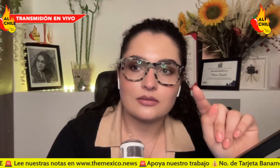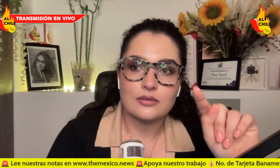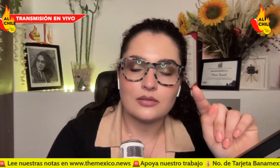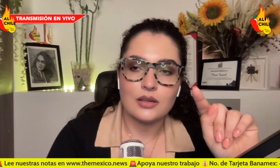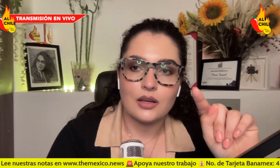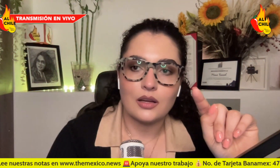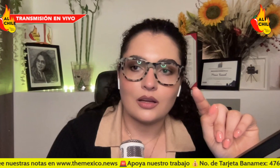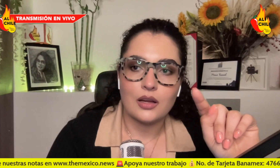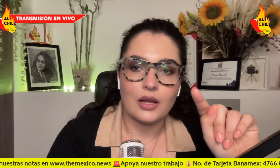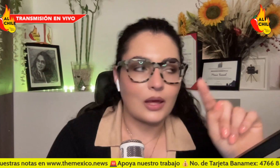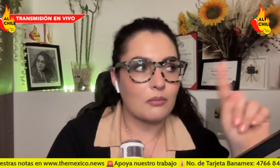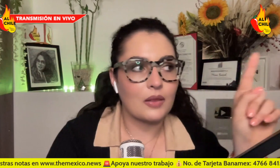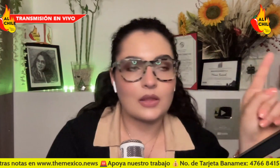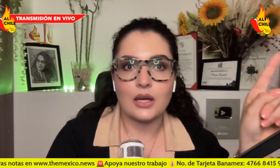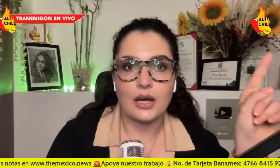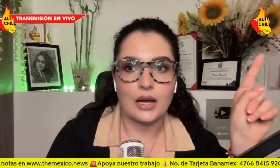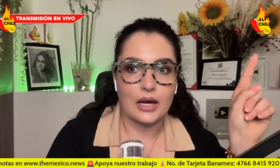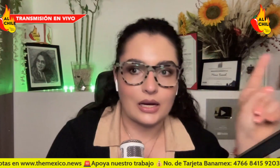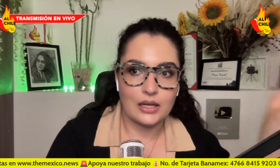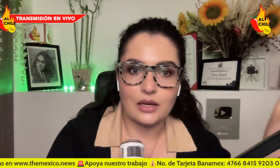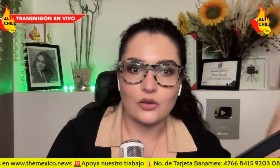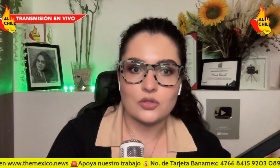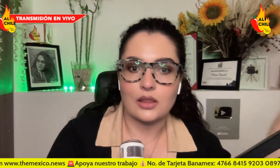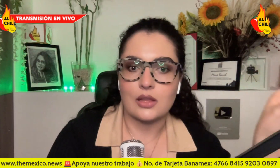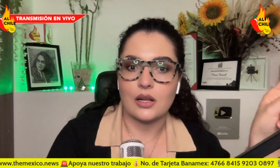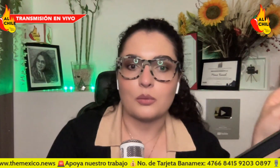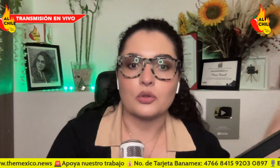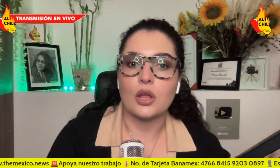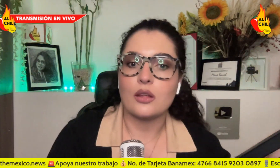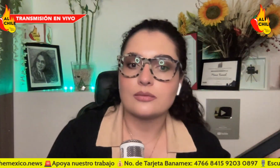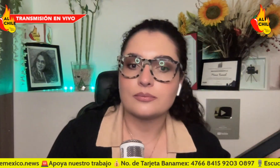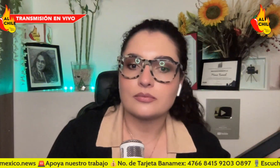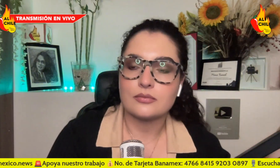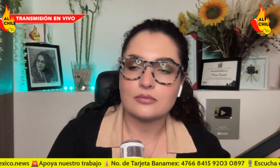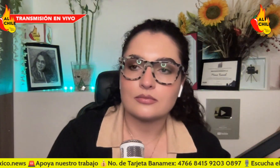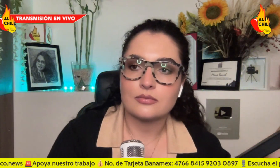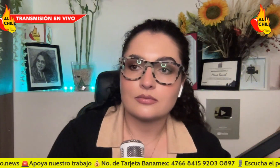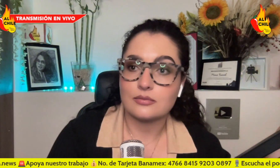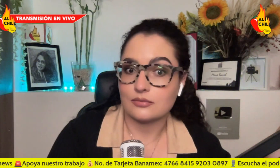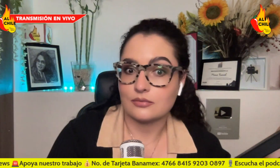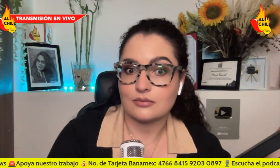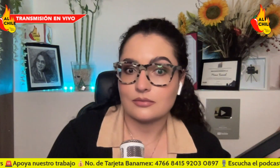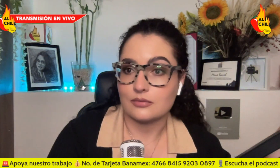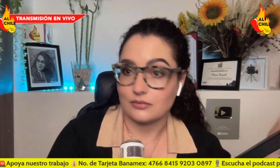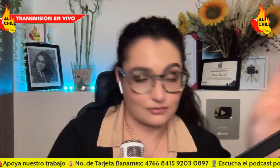juez que mantenga a alguien inocente en el bote